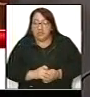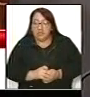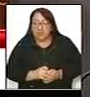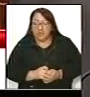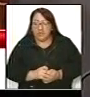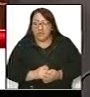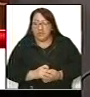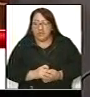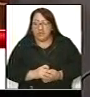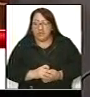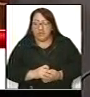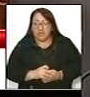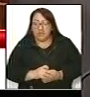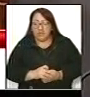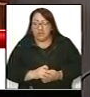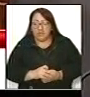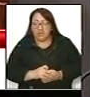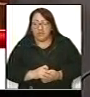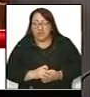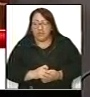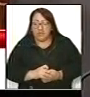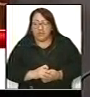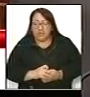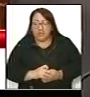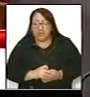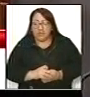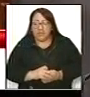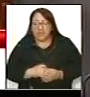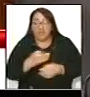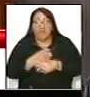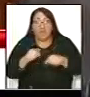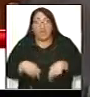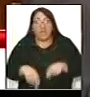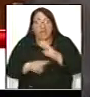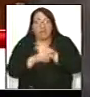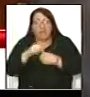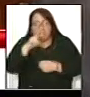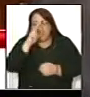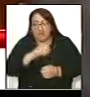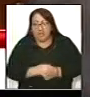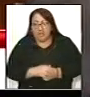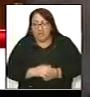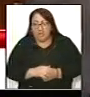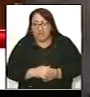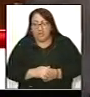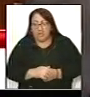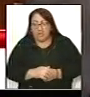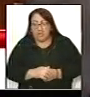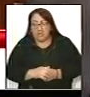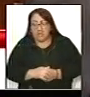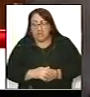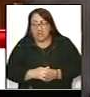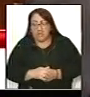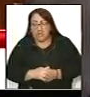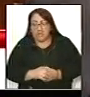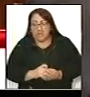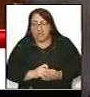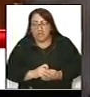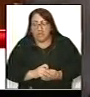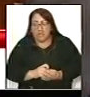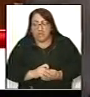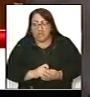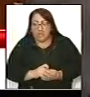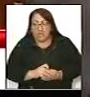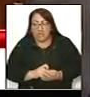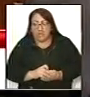a esta forma de actuar que tienen estos venezolanos acá en el país? Déjeme hablar, colega congresista, déjeme hablar usted. Yo no puedo